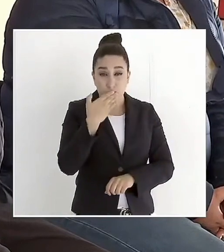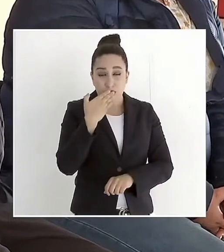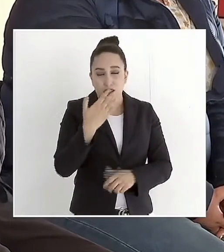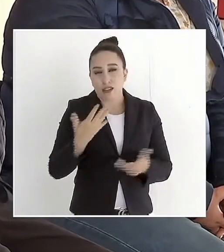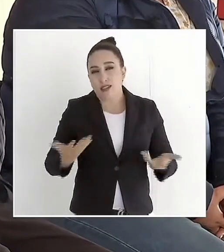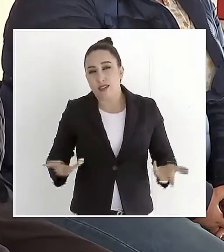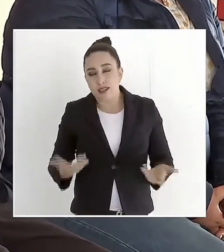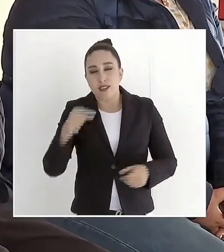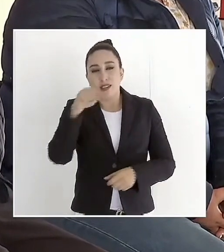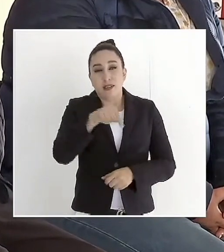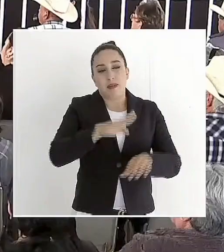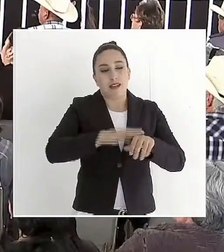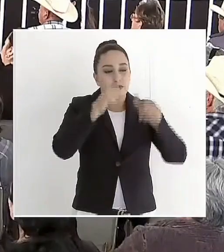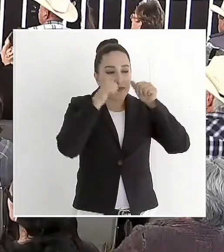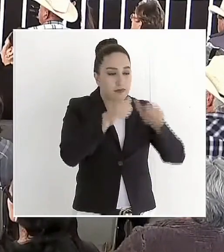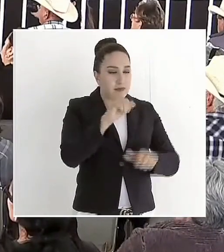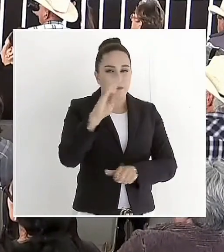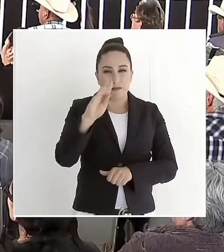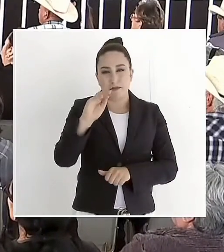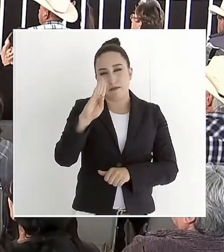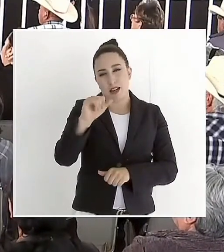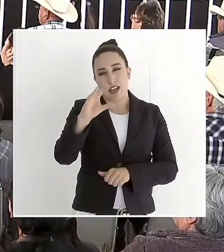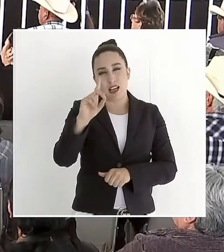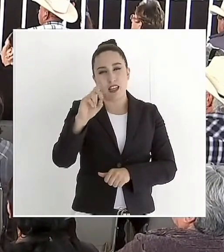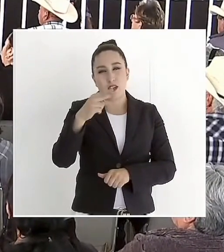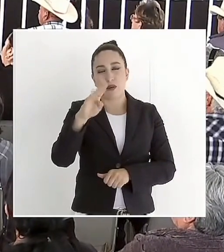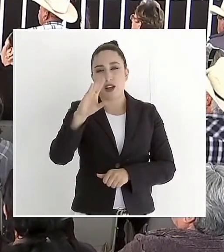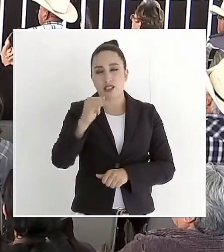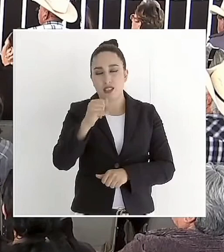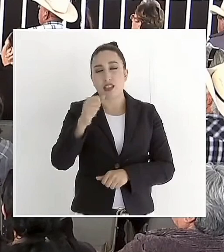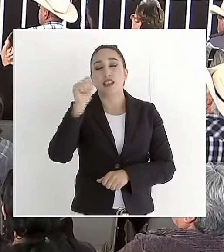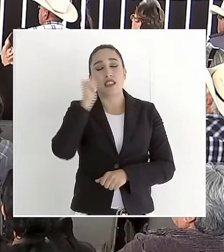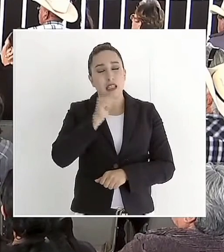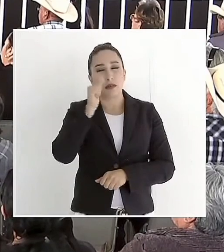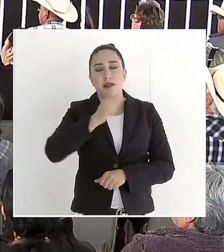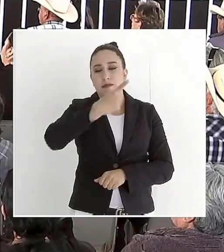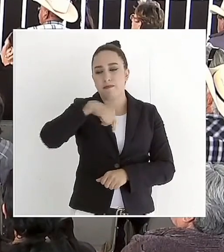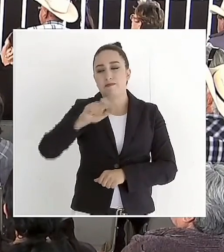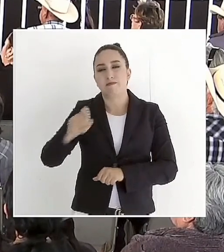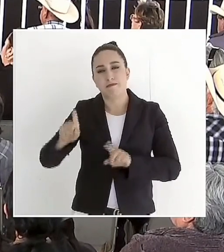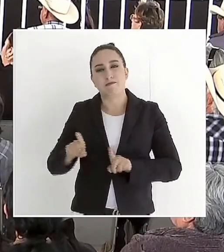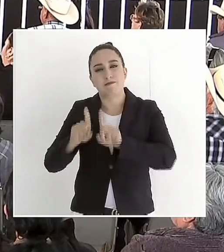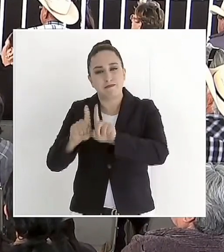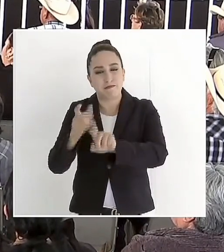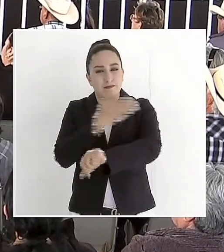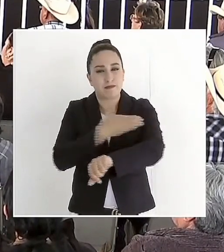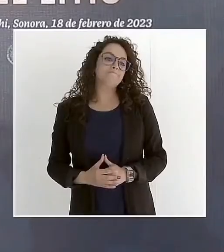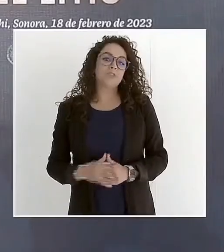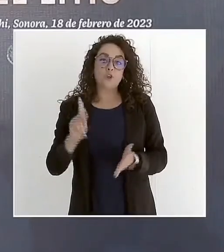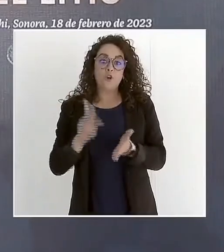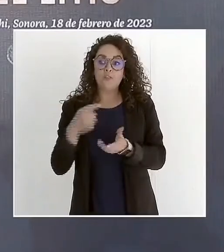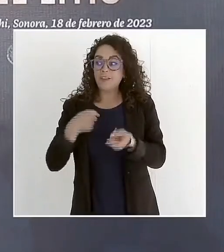otro tiempo es nacionalizar el litio para que no lo puedan explotar extranjeros ni de Rusia ni de China ni de Estados Unidos